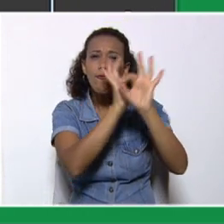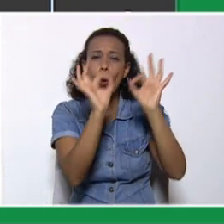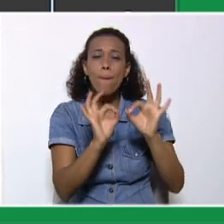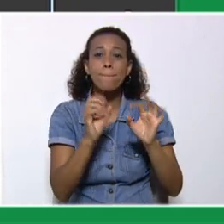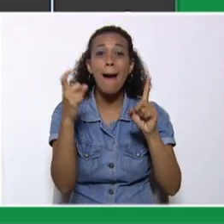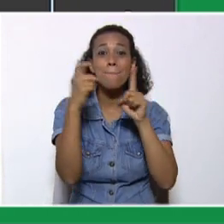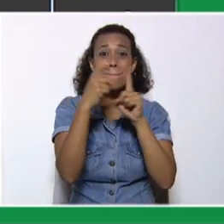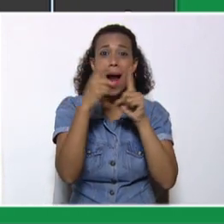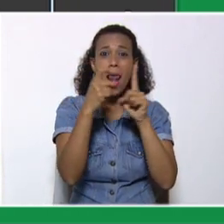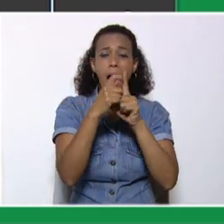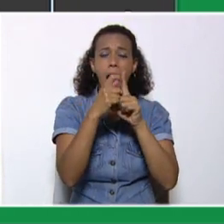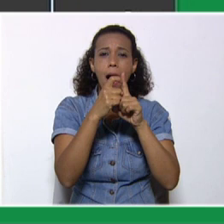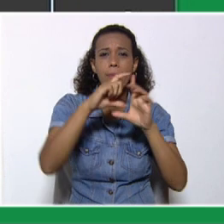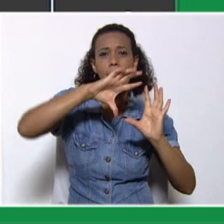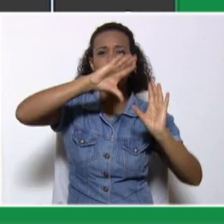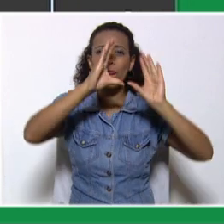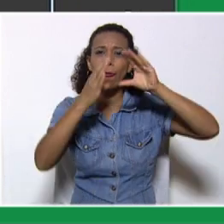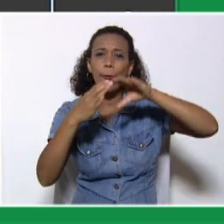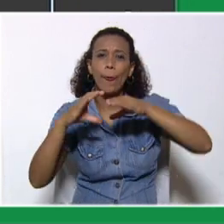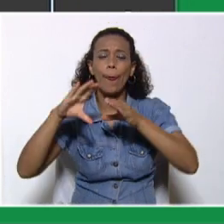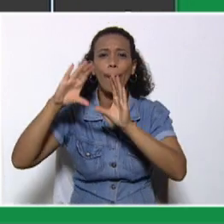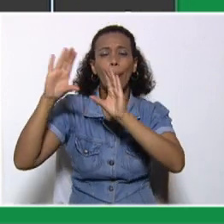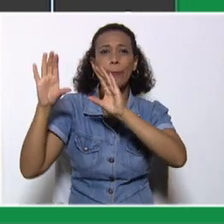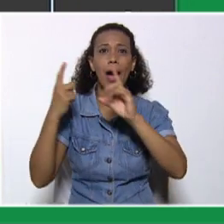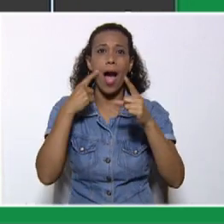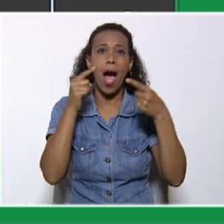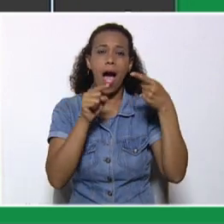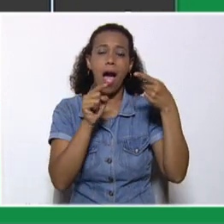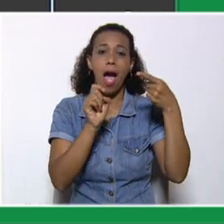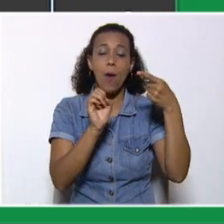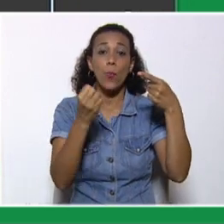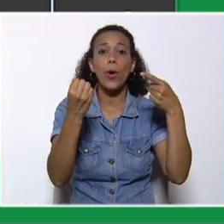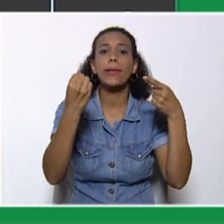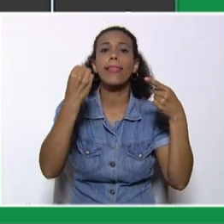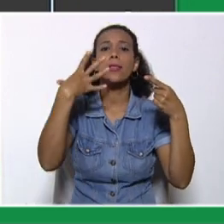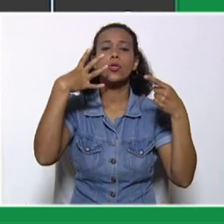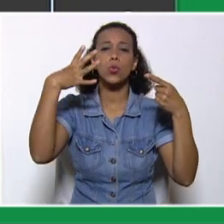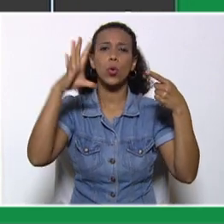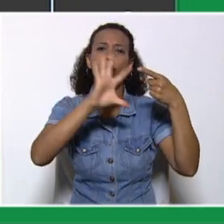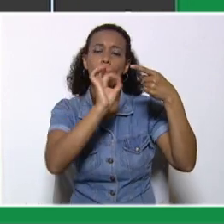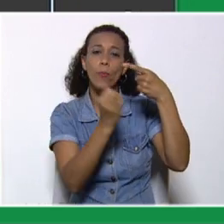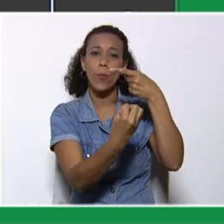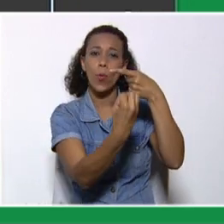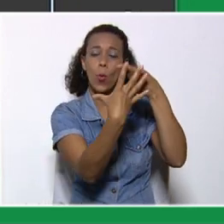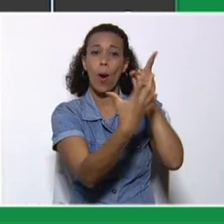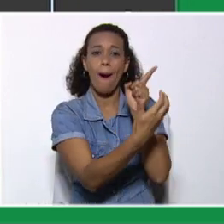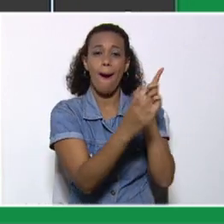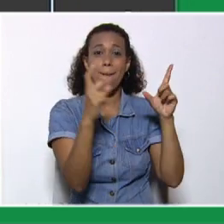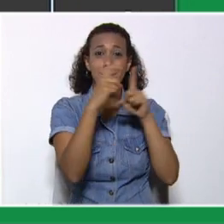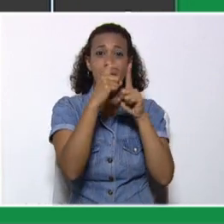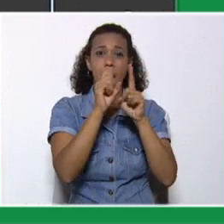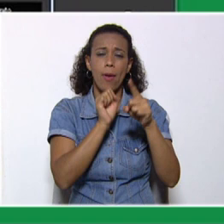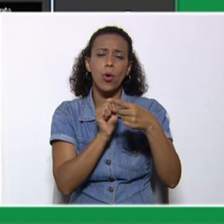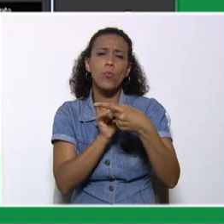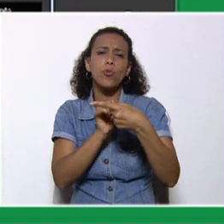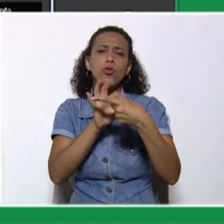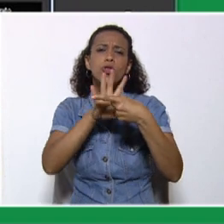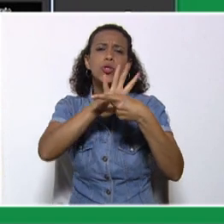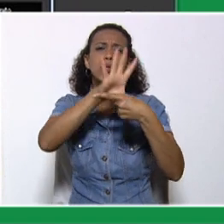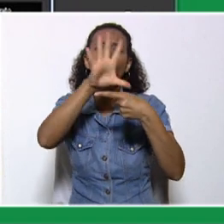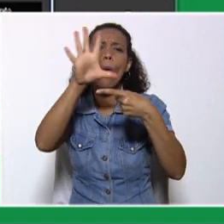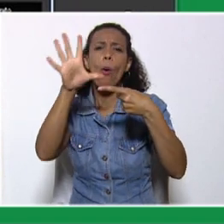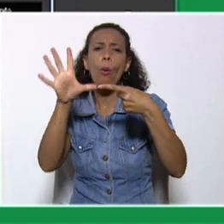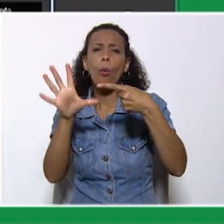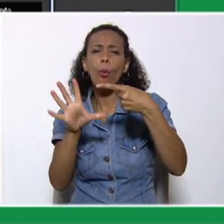puede elegir según su preferencia. Yo voy a elegir puesta de sol. Ya lo tenía editado con antelación, le doy un